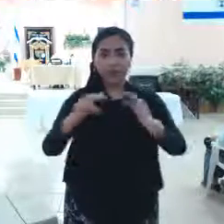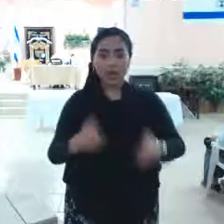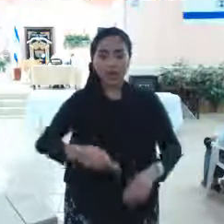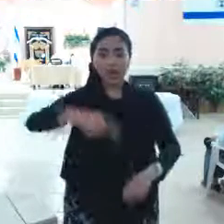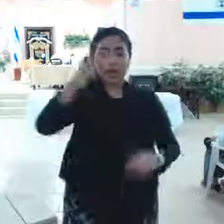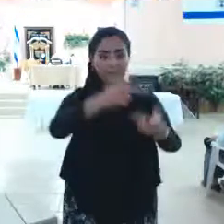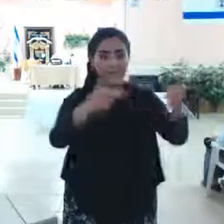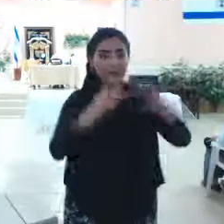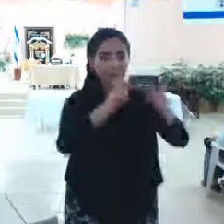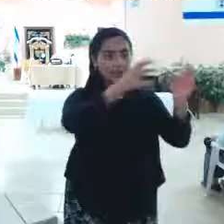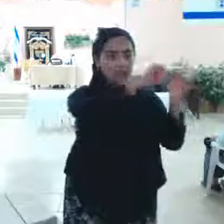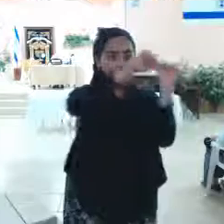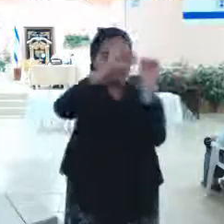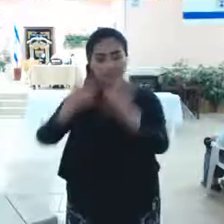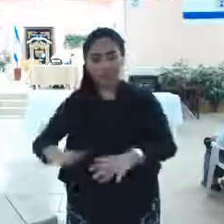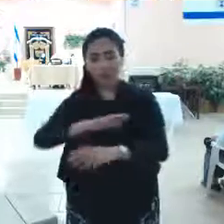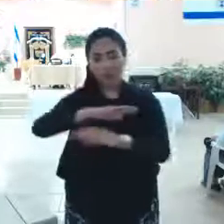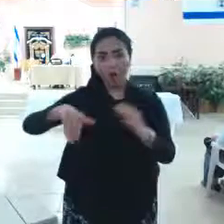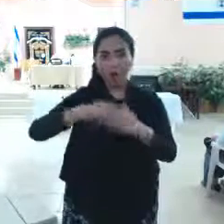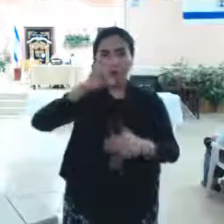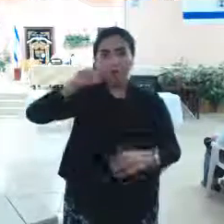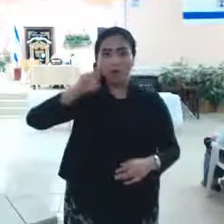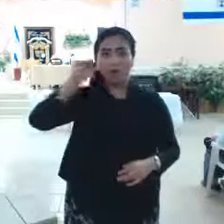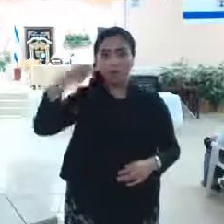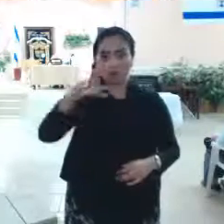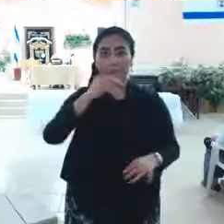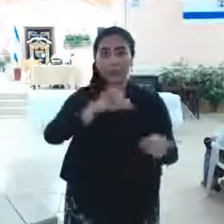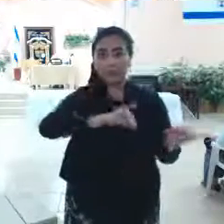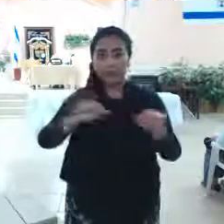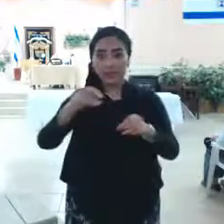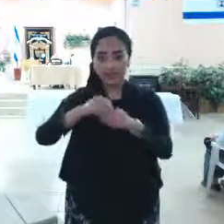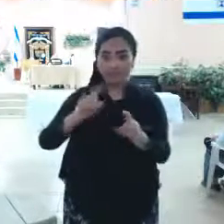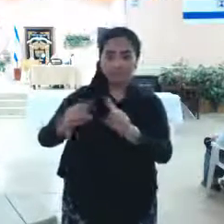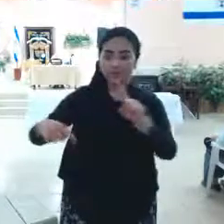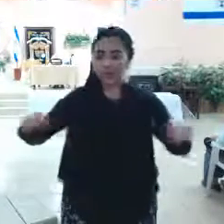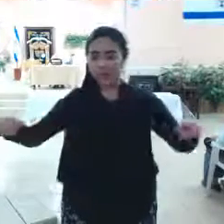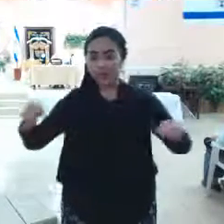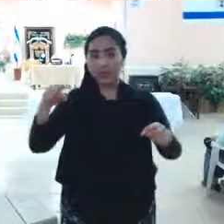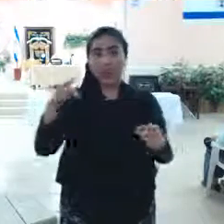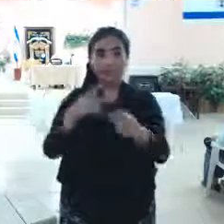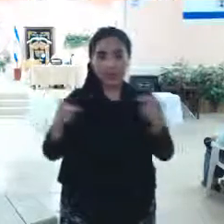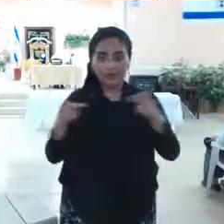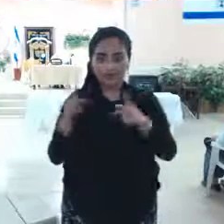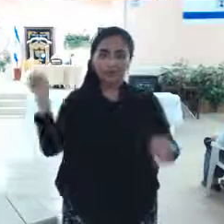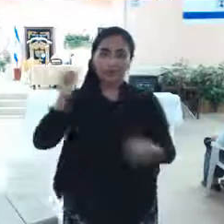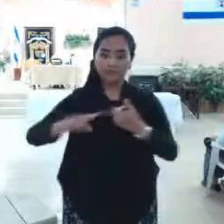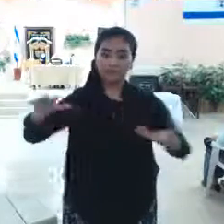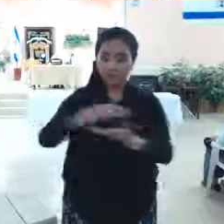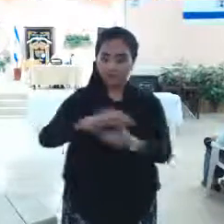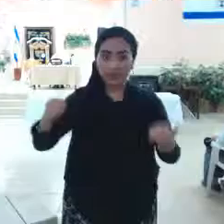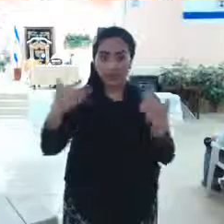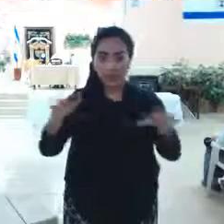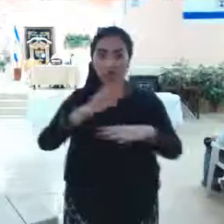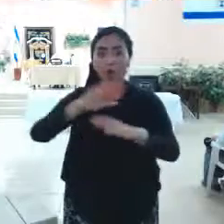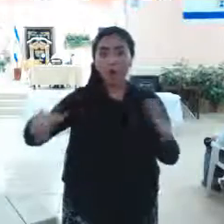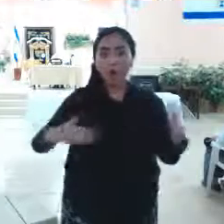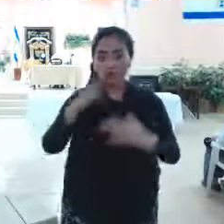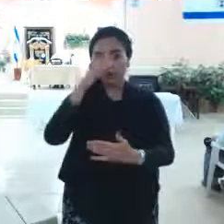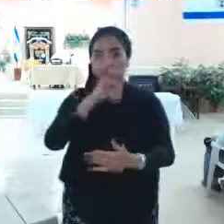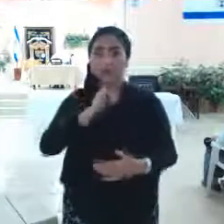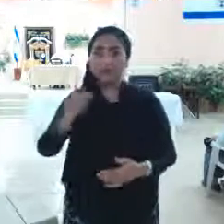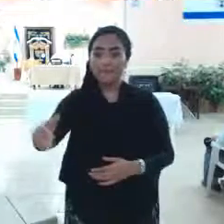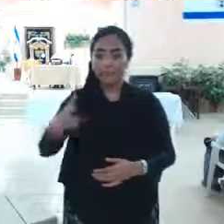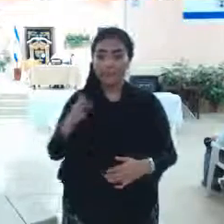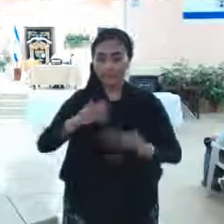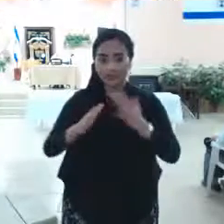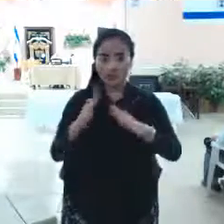altos y los altares por todo Judá y Benjamín y también en Efraín y Manasher hasta acabarlo todo. Después se volvieron todos los hijos de Israel a sus ciudades,